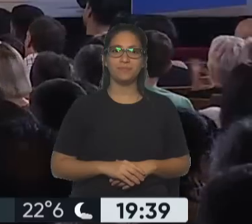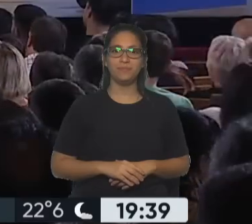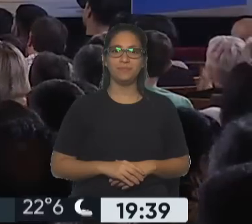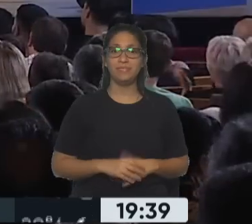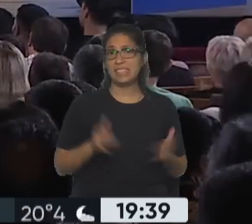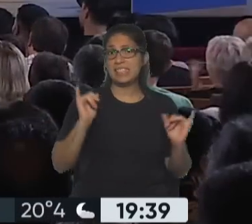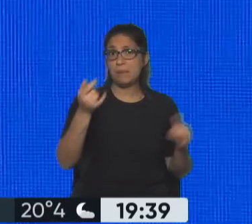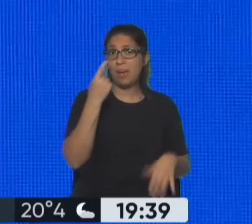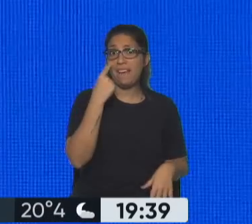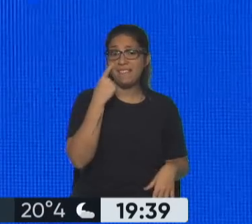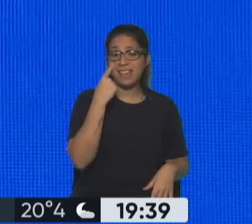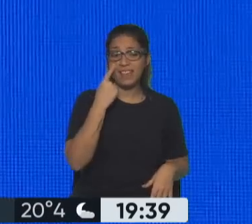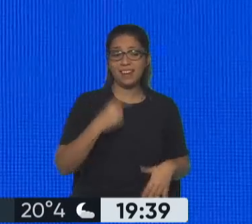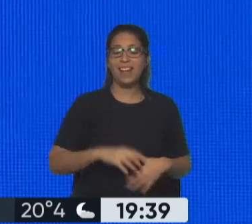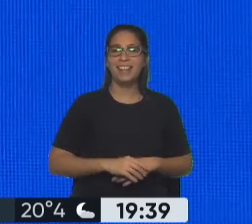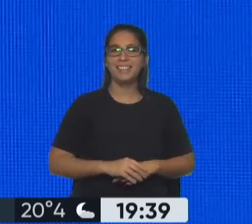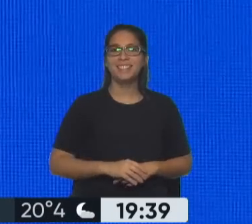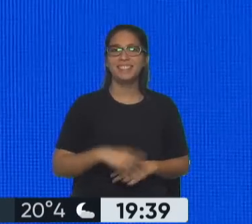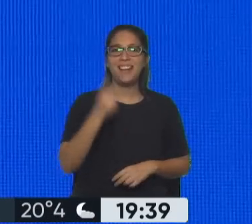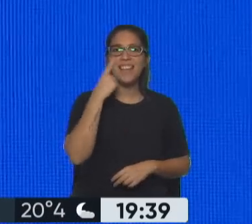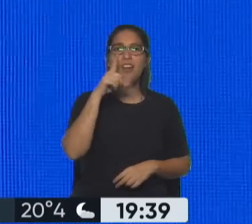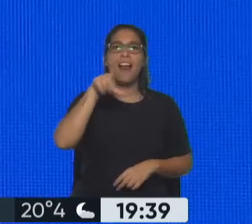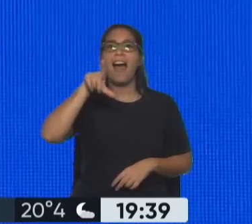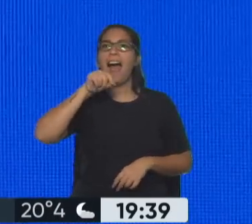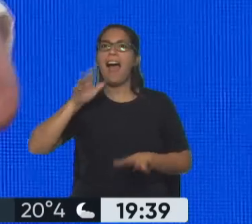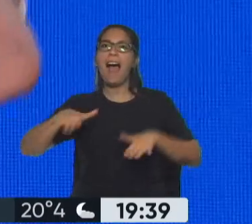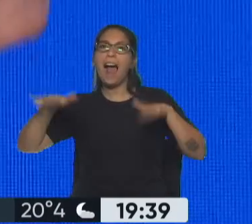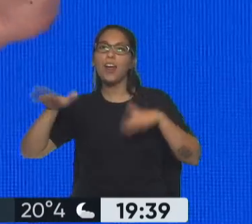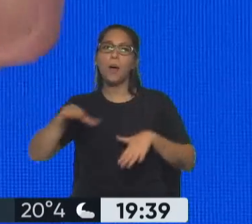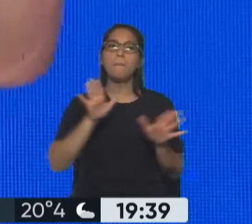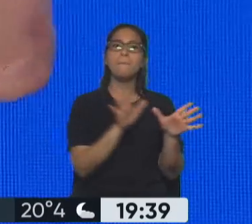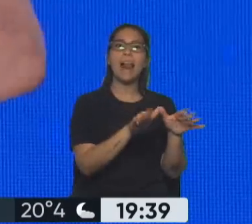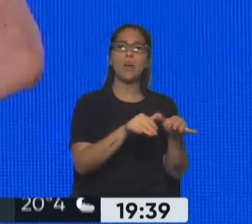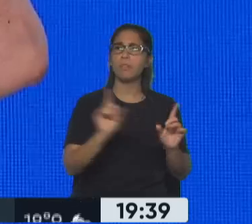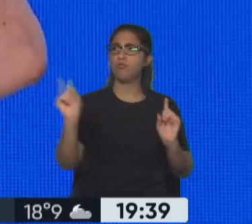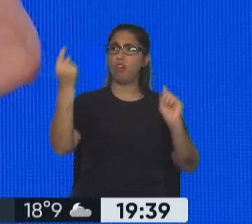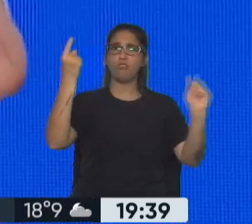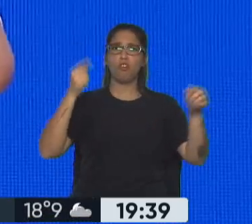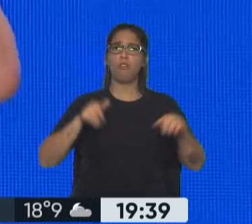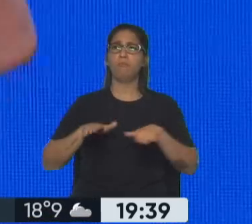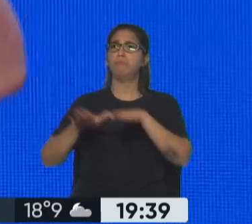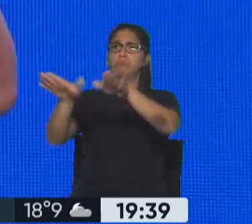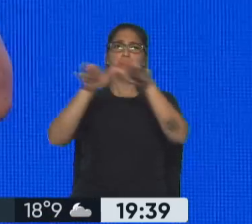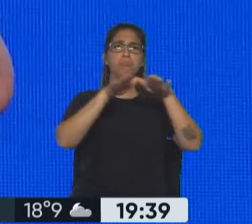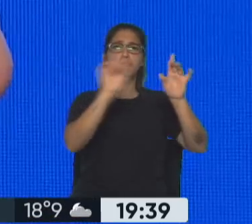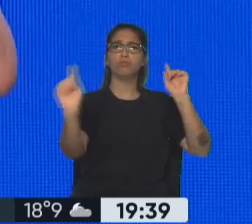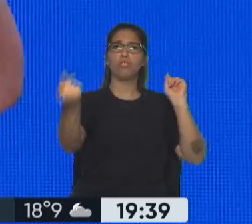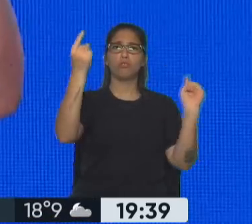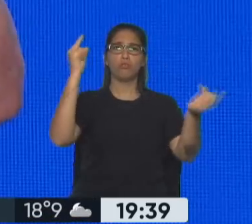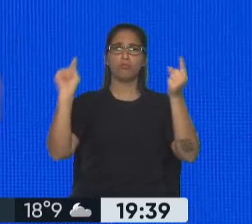sí, porque vieron que los halcones y las palomas vuelan solos, son